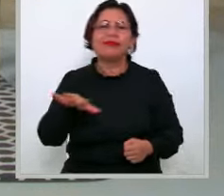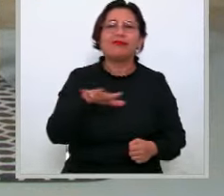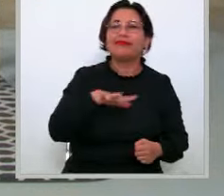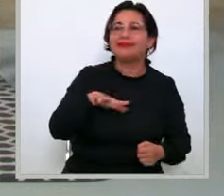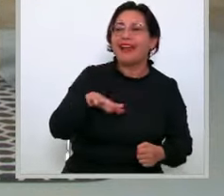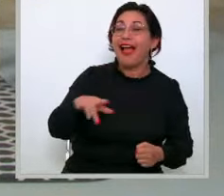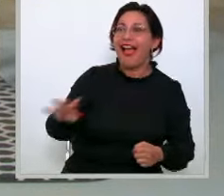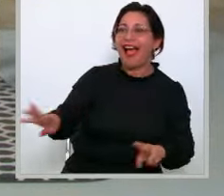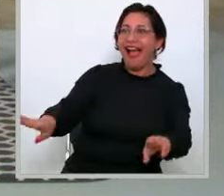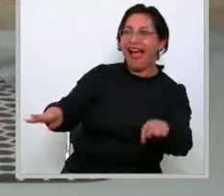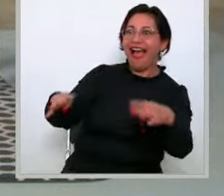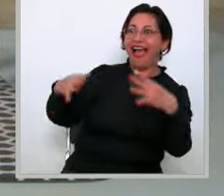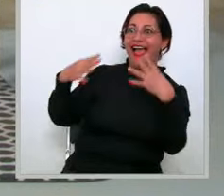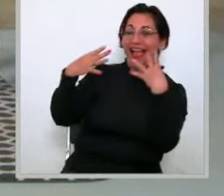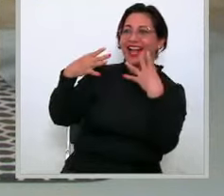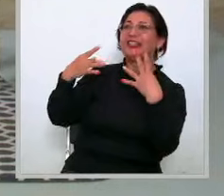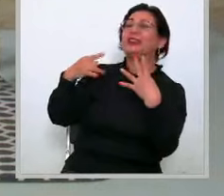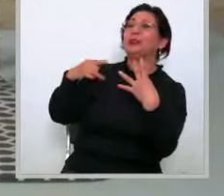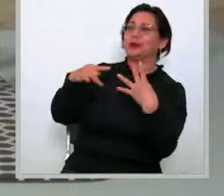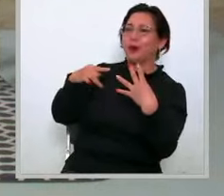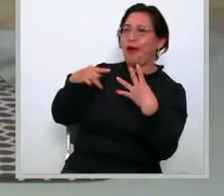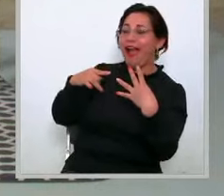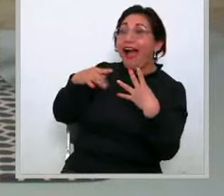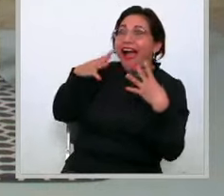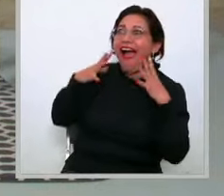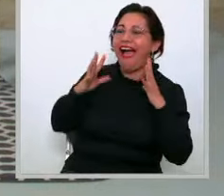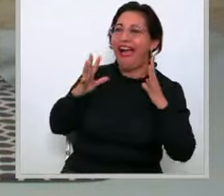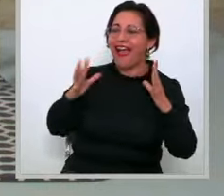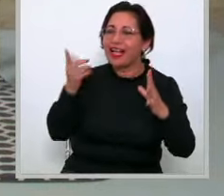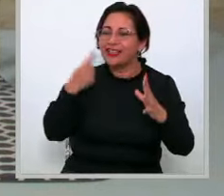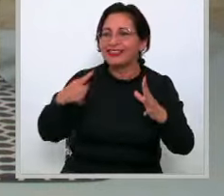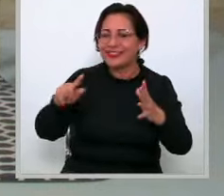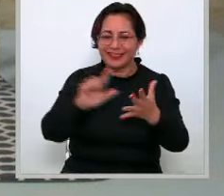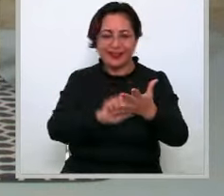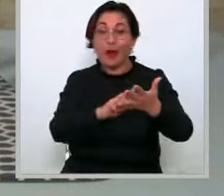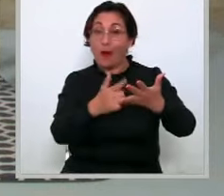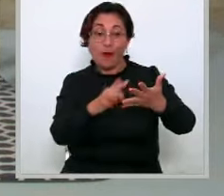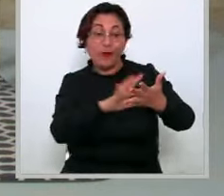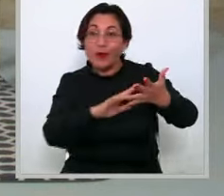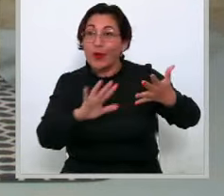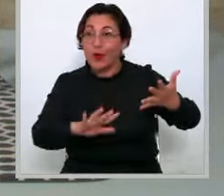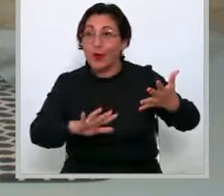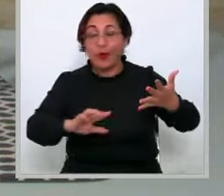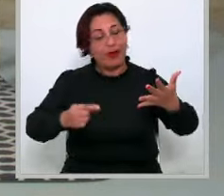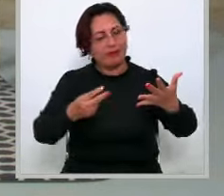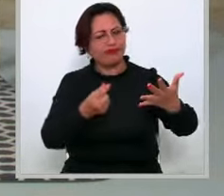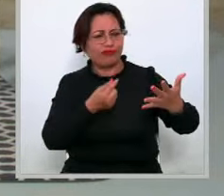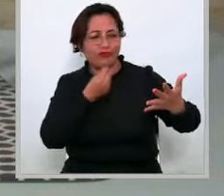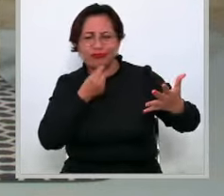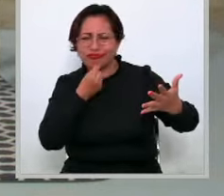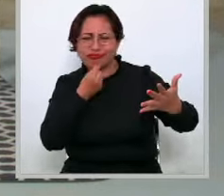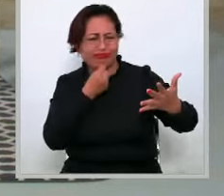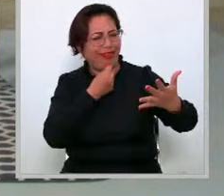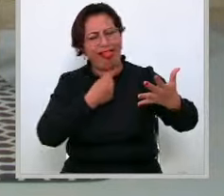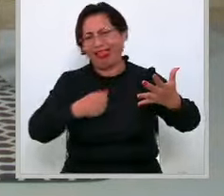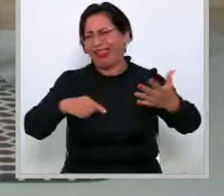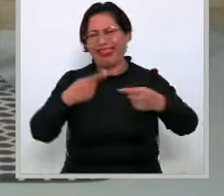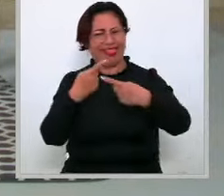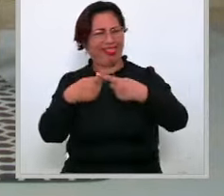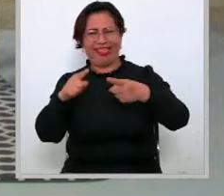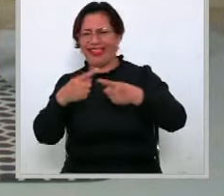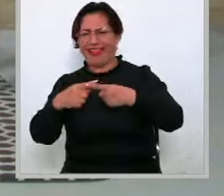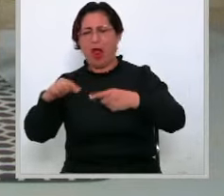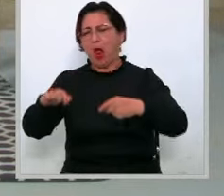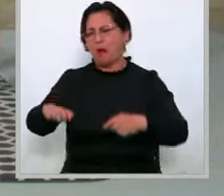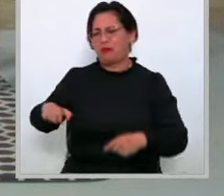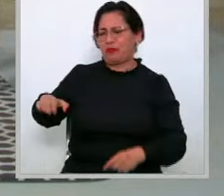pensamos que la lectura, pues obviamente va un poco enfocada a niñas, como en este caso nos acompañan, y niños, pero no, realmente va para todas las edades. Yo puedo ver cómo aquí